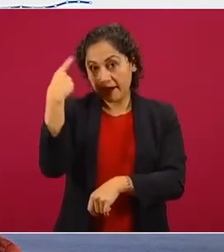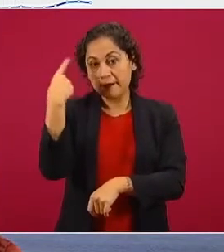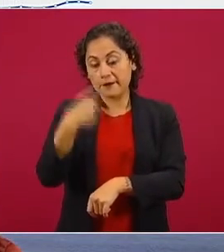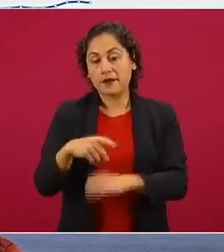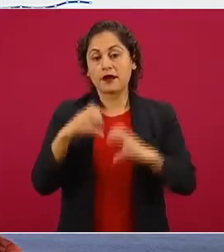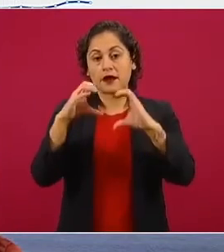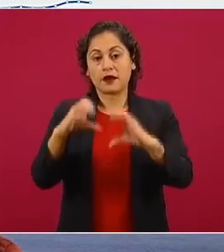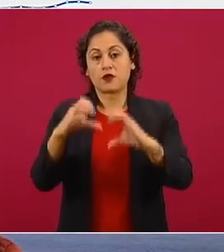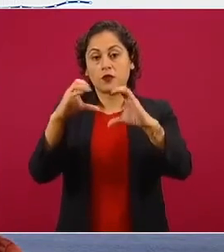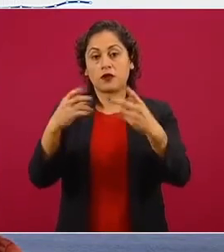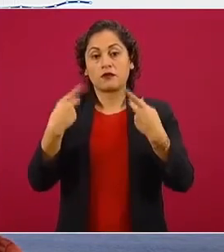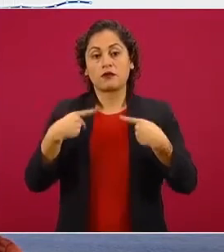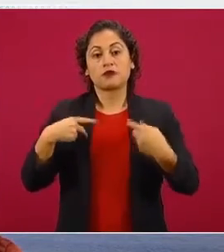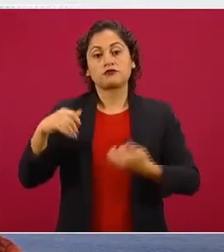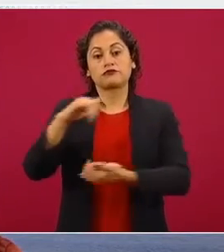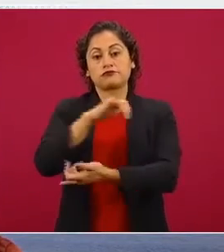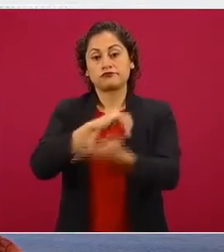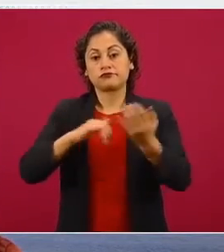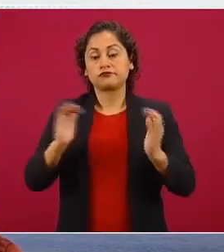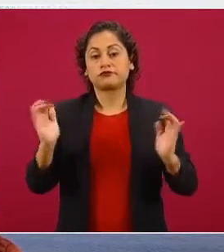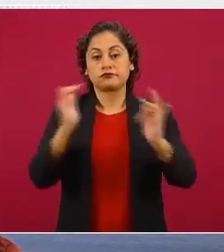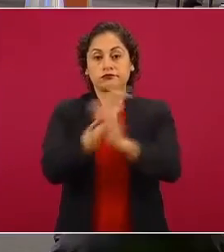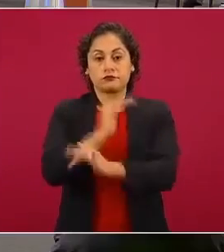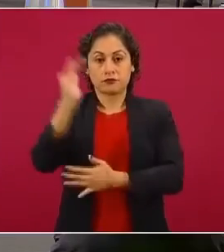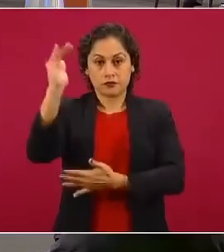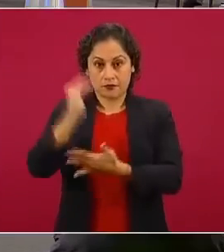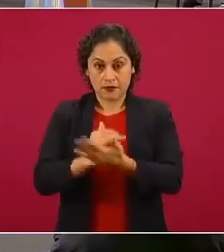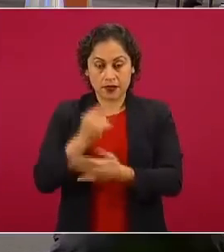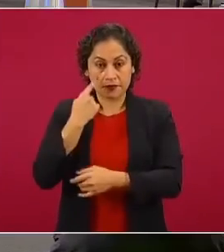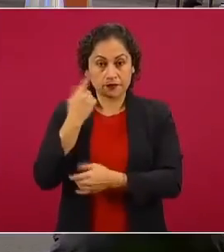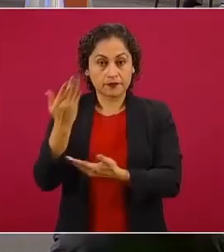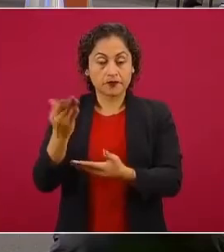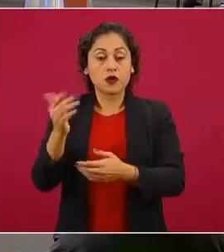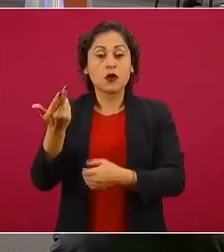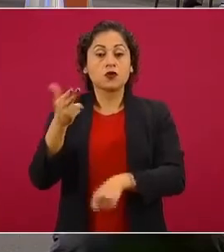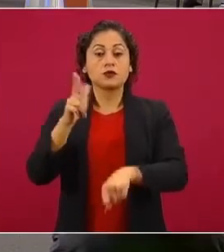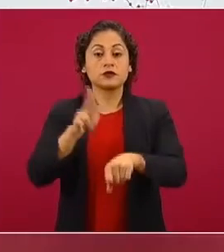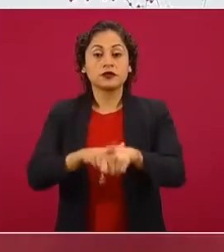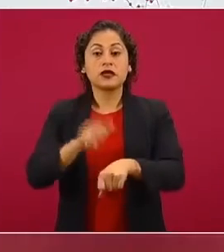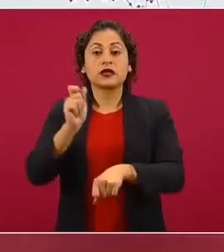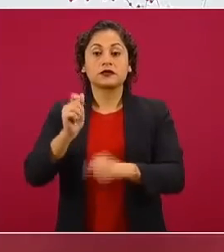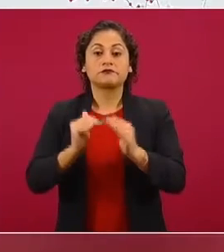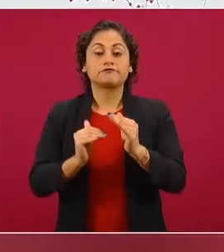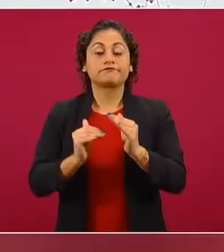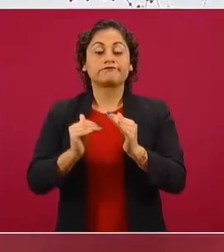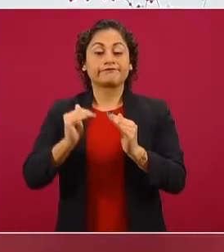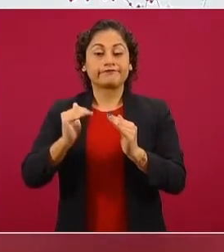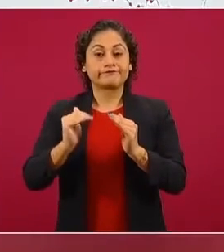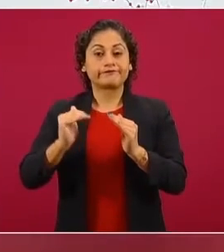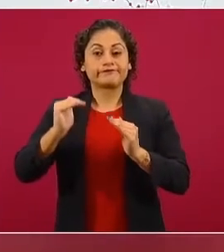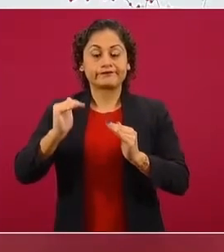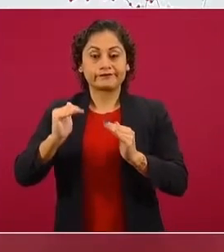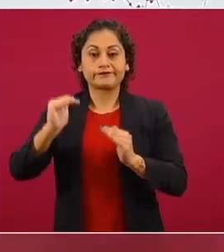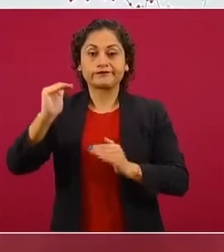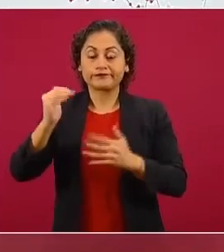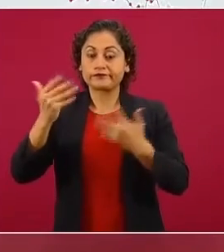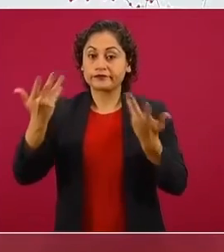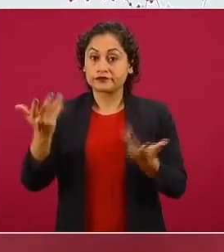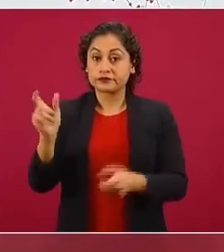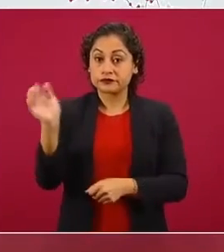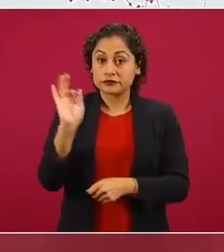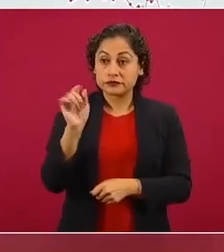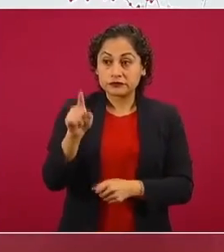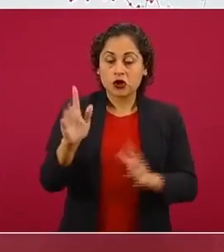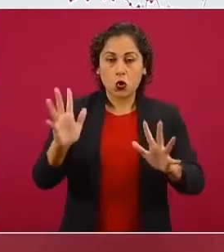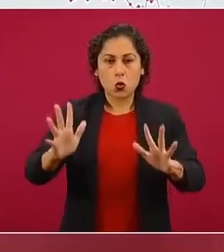movilidad en el espacio público. La siguiente, veamos la ocupación hospitalaria a la alza. Cuando hay una ocupación hospitalaria tan rápidamente